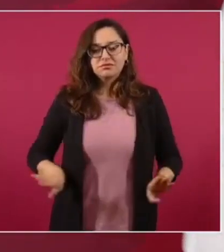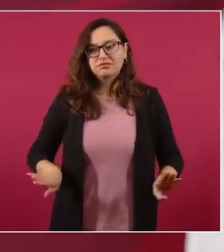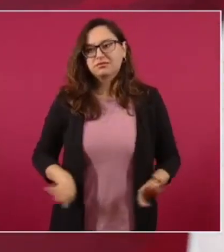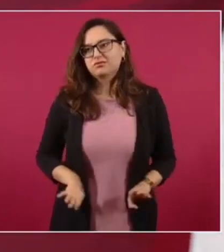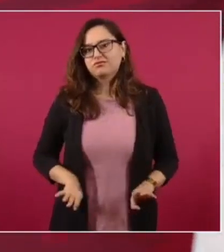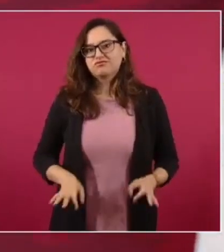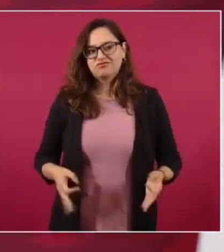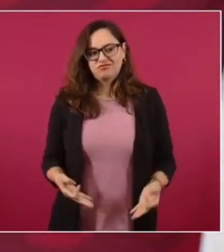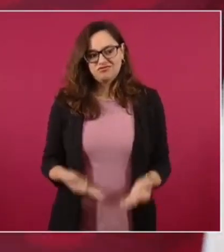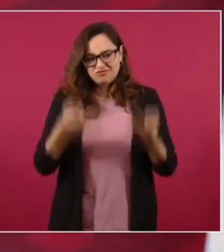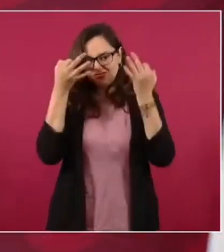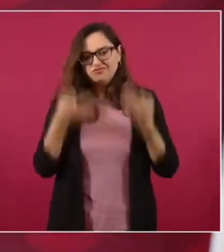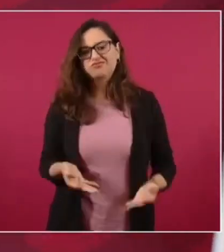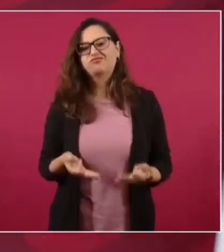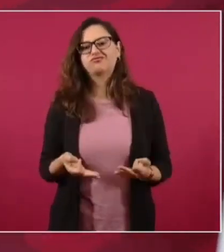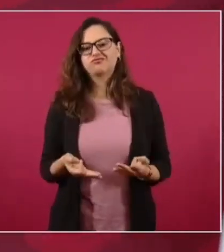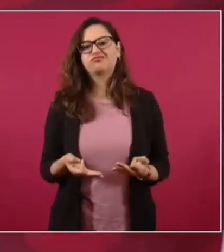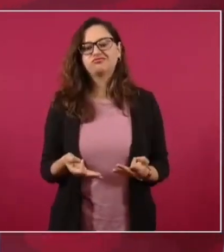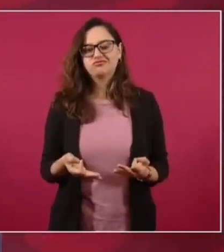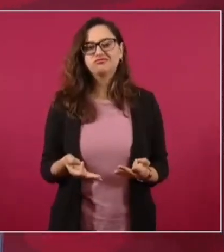de dignidad,